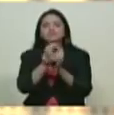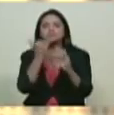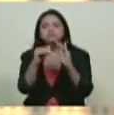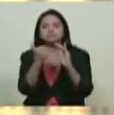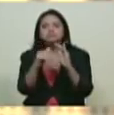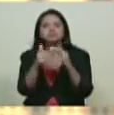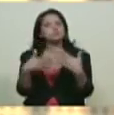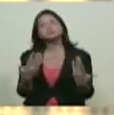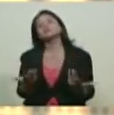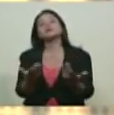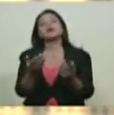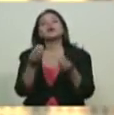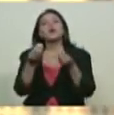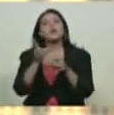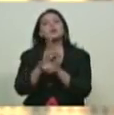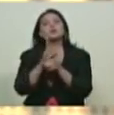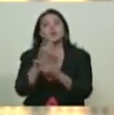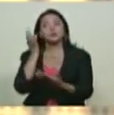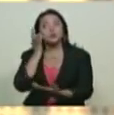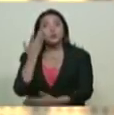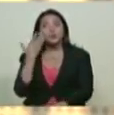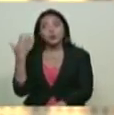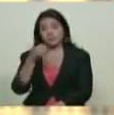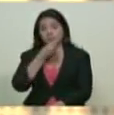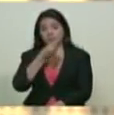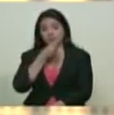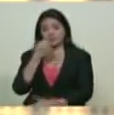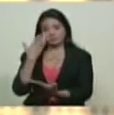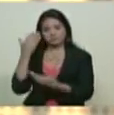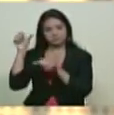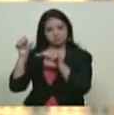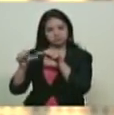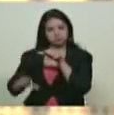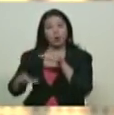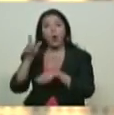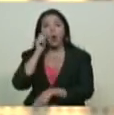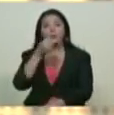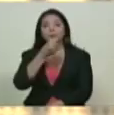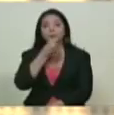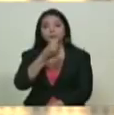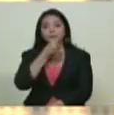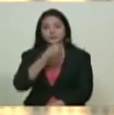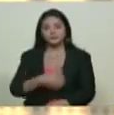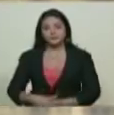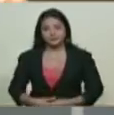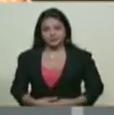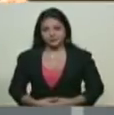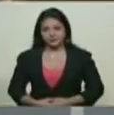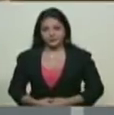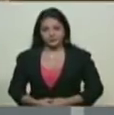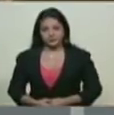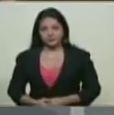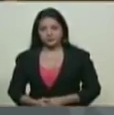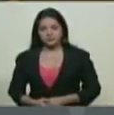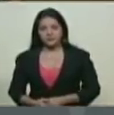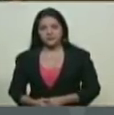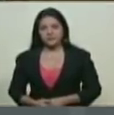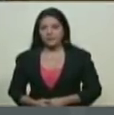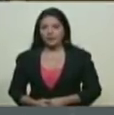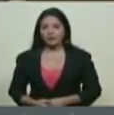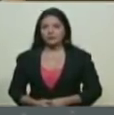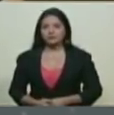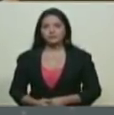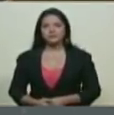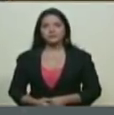servicios culturales en inglés se encuentra en el lugar para esto ahora vamos a escuchar a carlos vargas superintendente de la cripto moneda al mundo la posibilidad